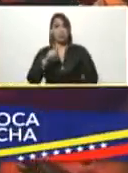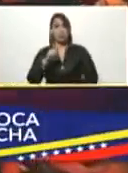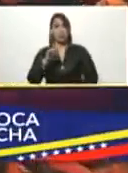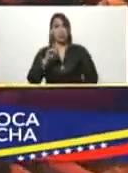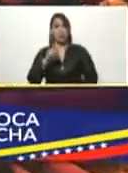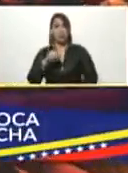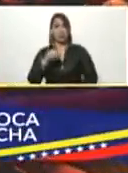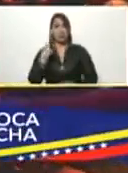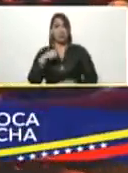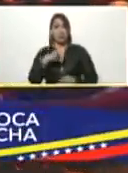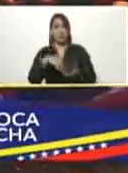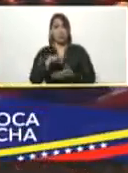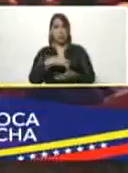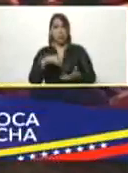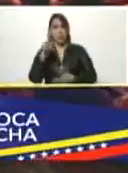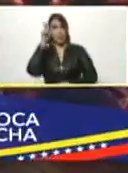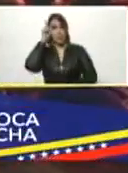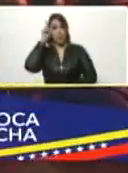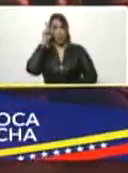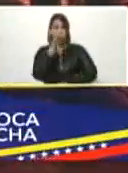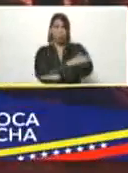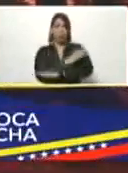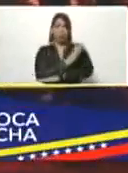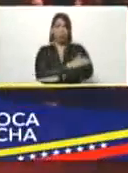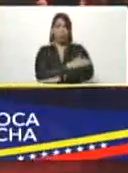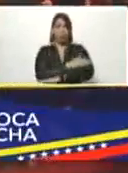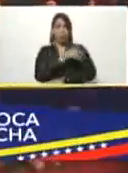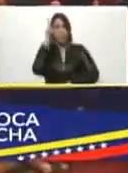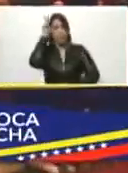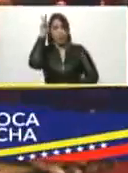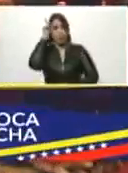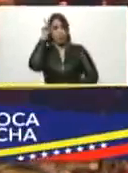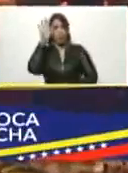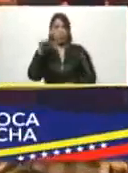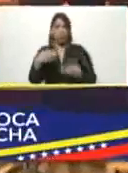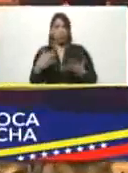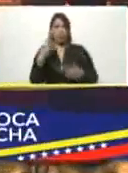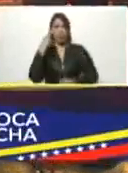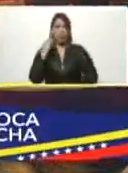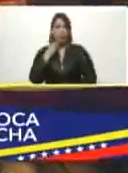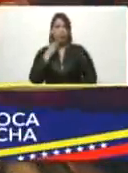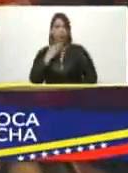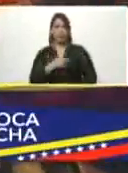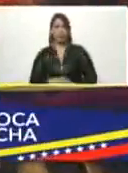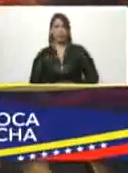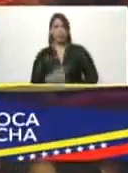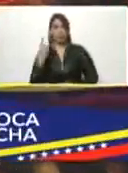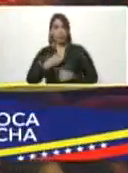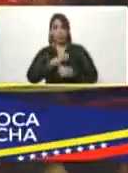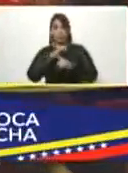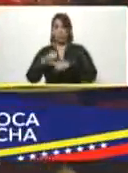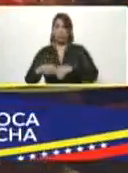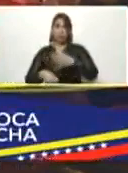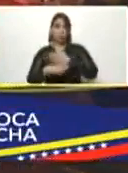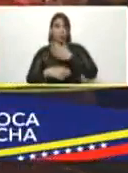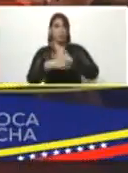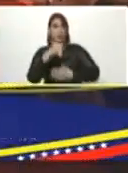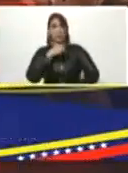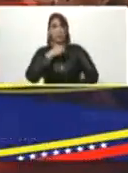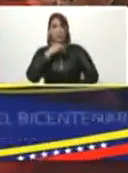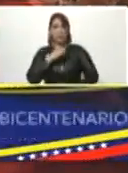Perú con la oligarquía de Lima, mientras Bolívar debía vencer todavía la